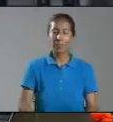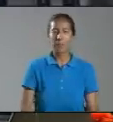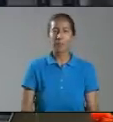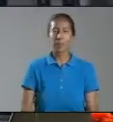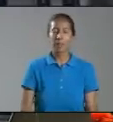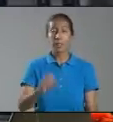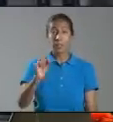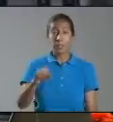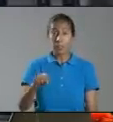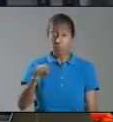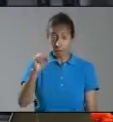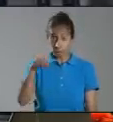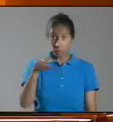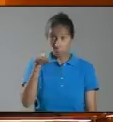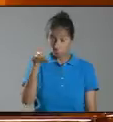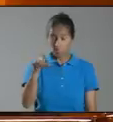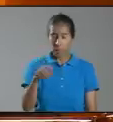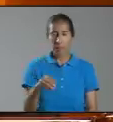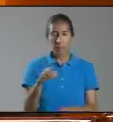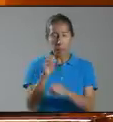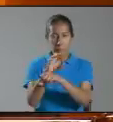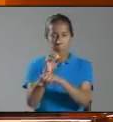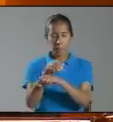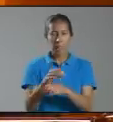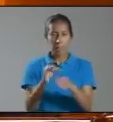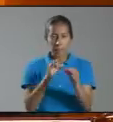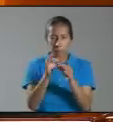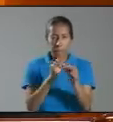si usted me permite explicarle.